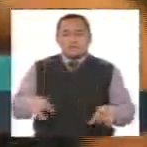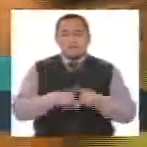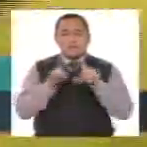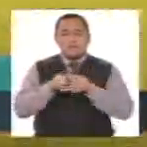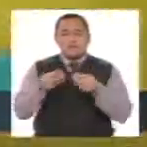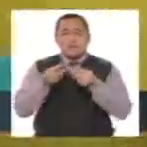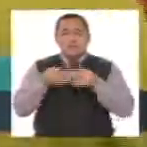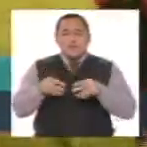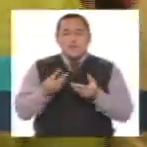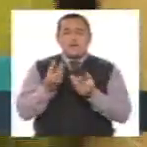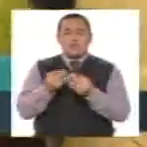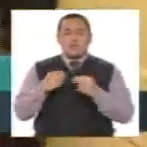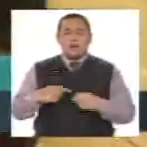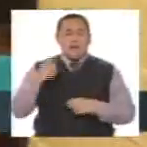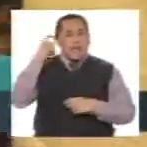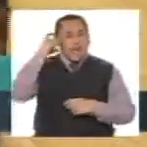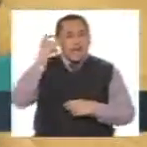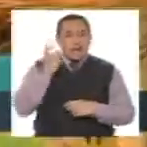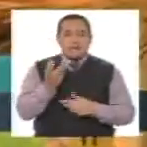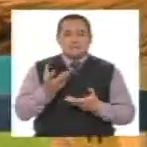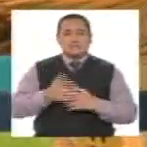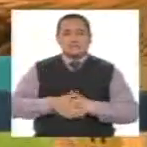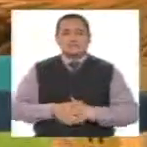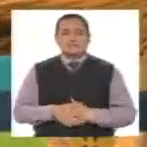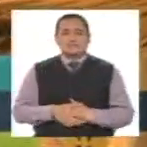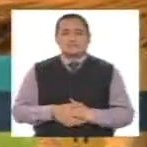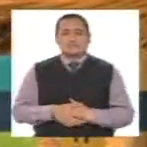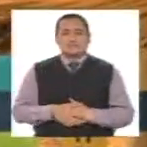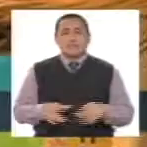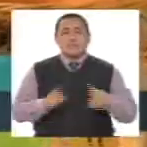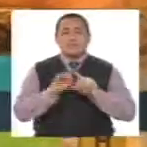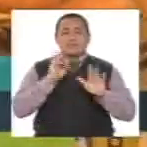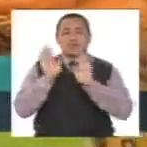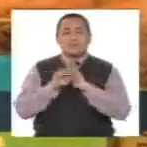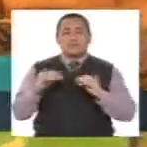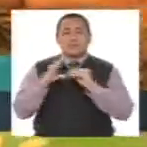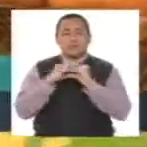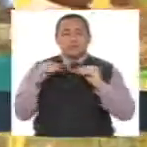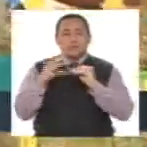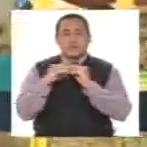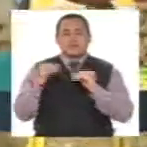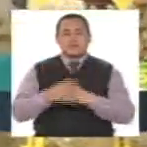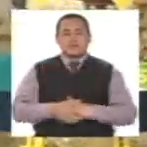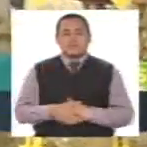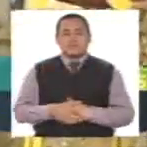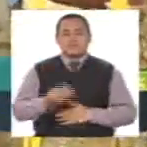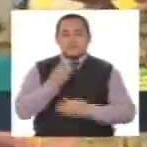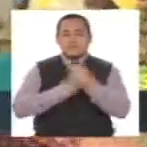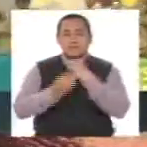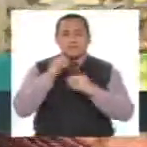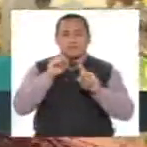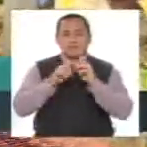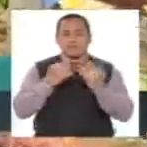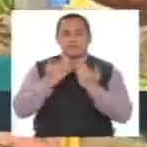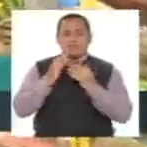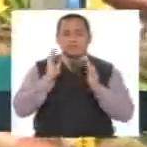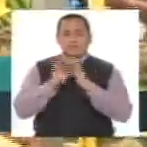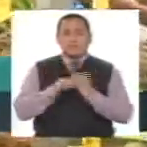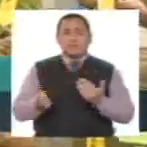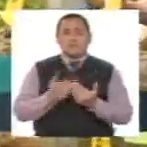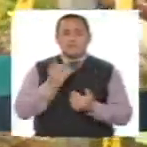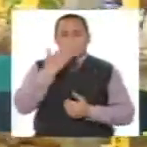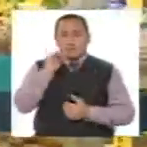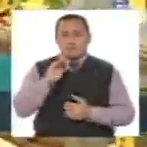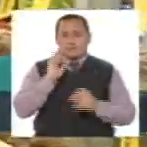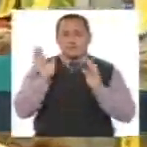huevo sancochado haba sancochadas puede ser con frutas en alguna forma que sea más fácil para el niño